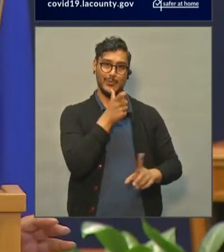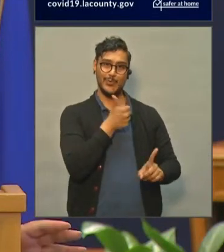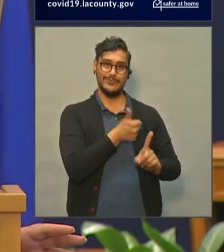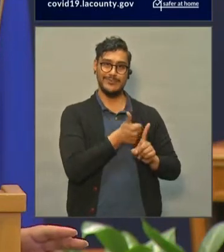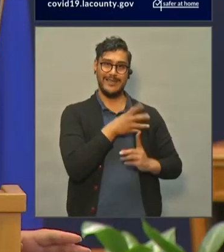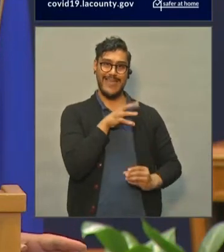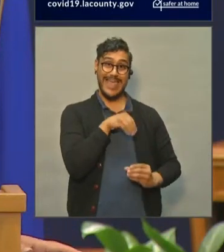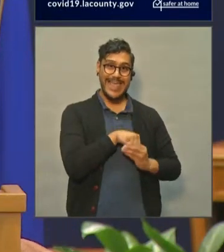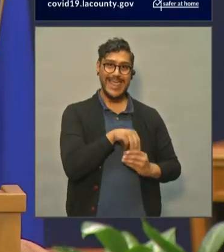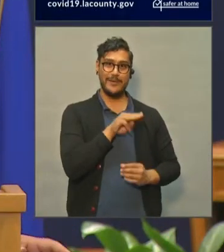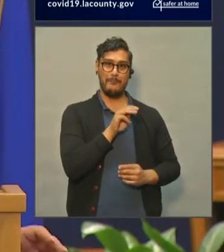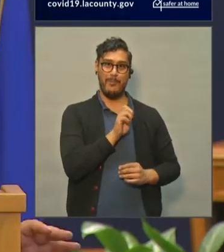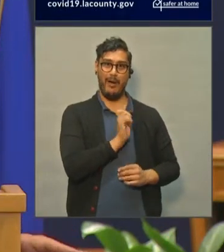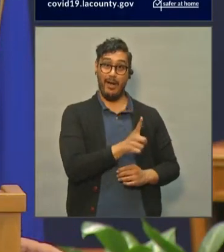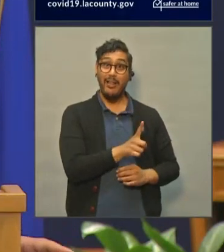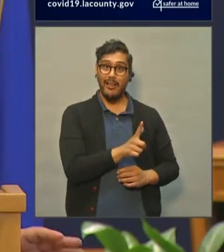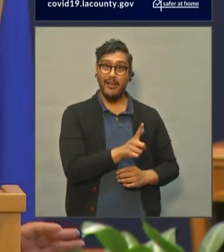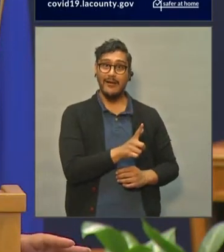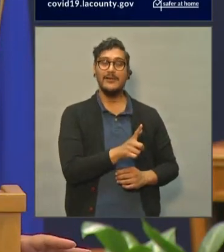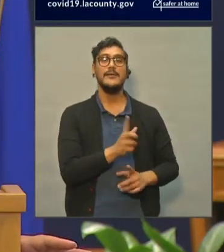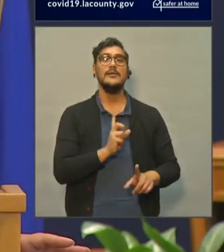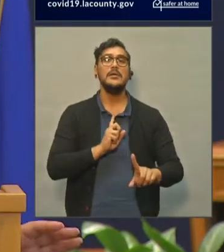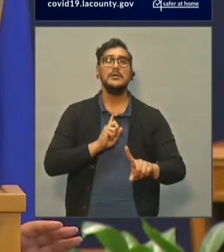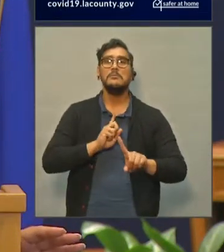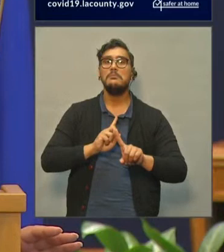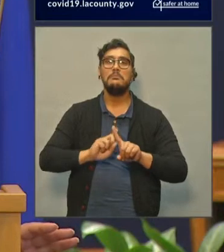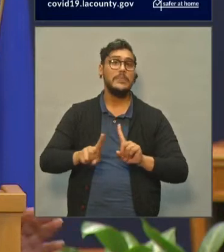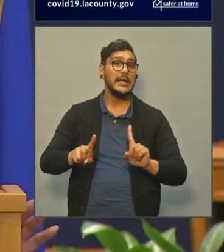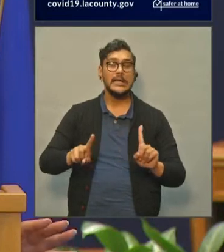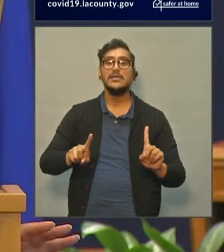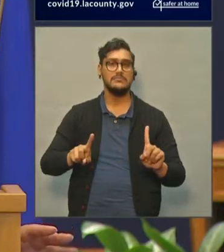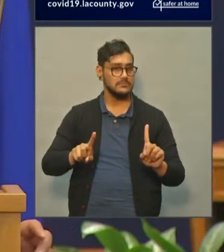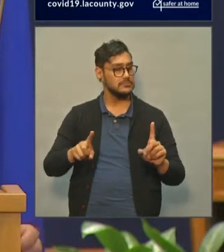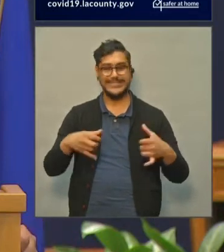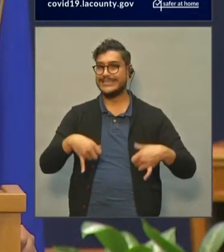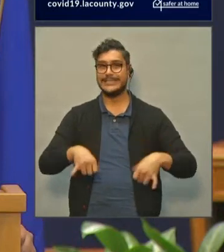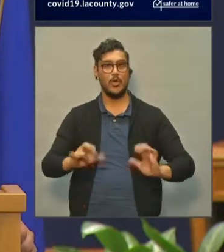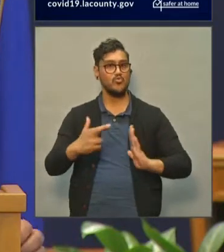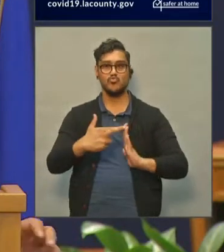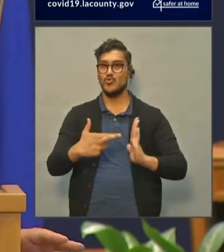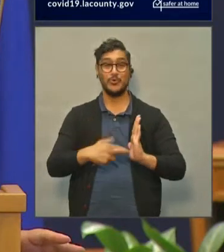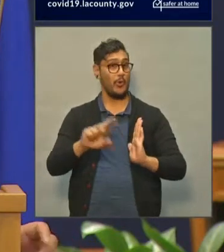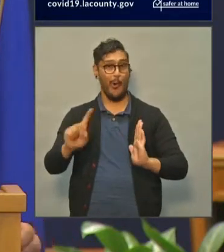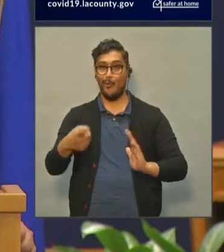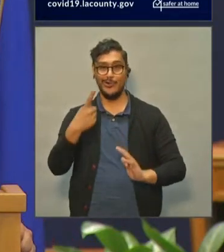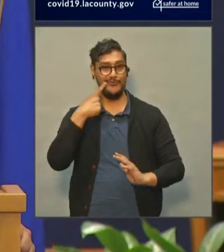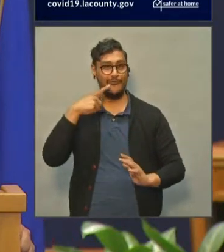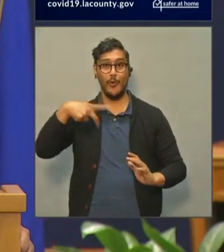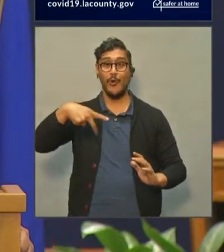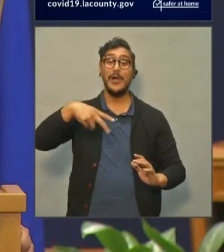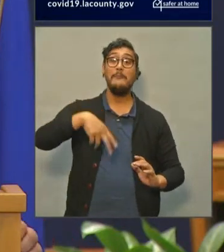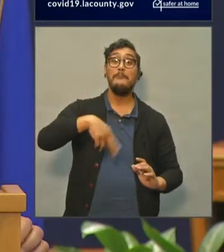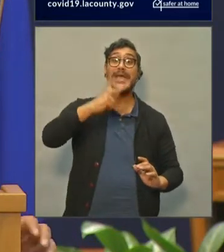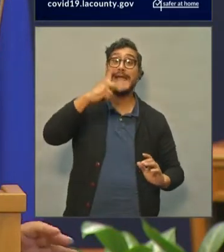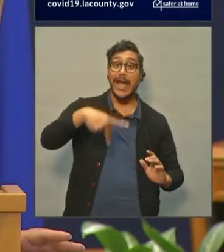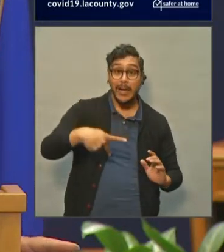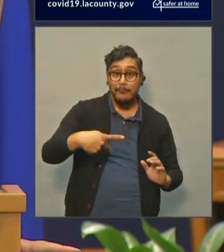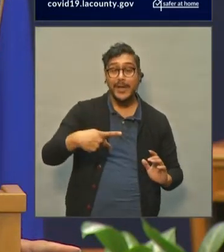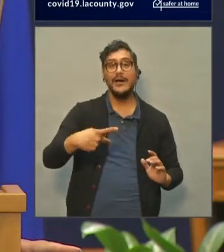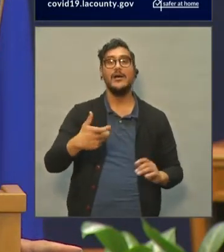los centros comerciales, pero siguen en pie las reglas que solo son para ir a recoger